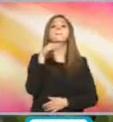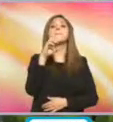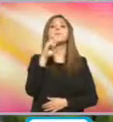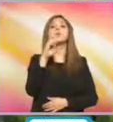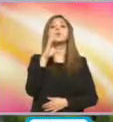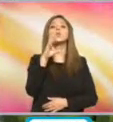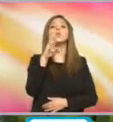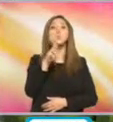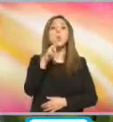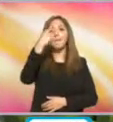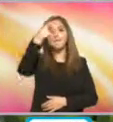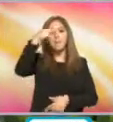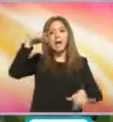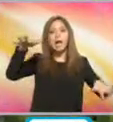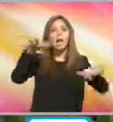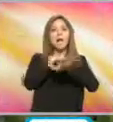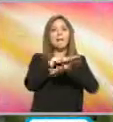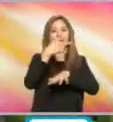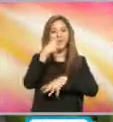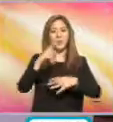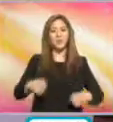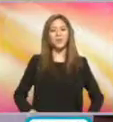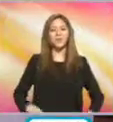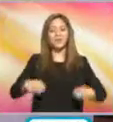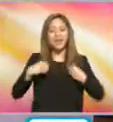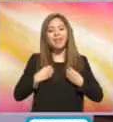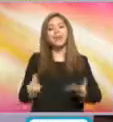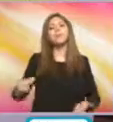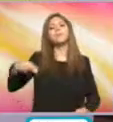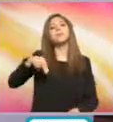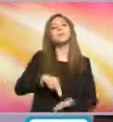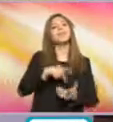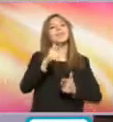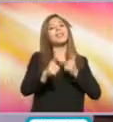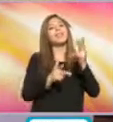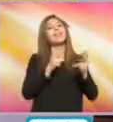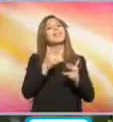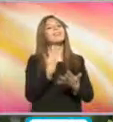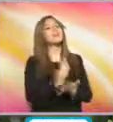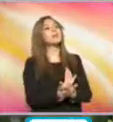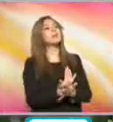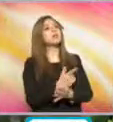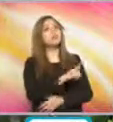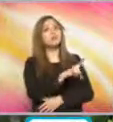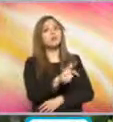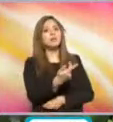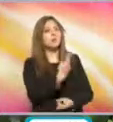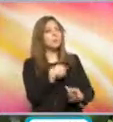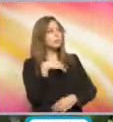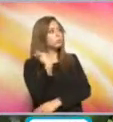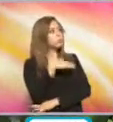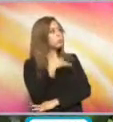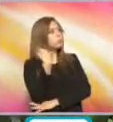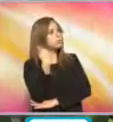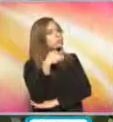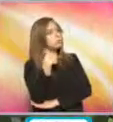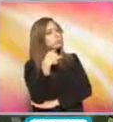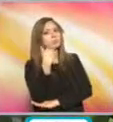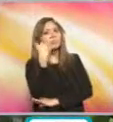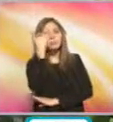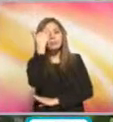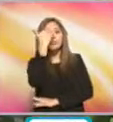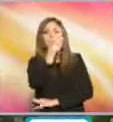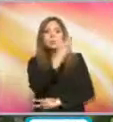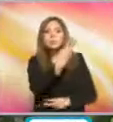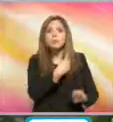de su vida. El tren no llega. Y el tren no llega y ellas empiezan a discernir todo esto lo que les está pasando. Es un drama. Y